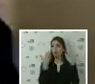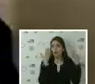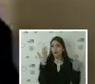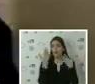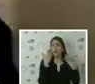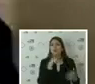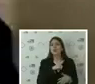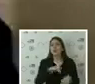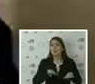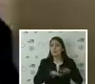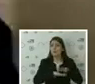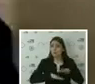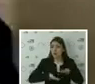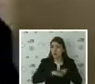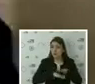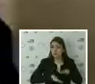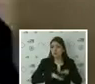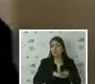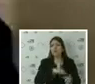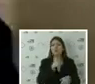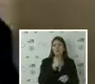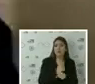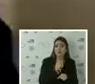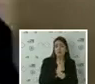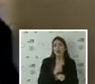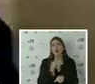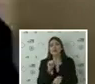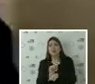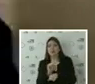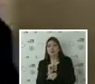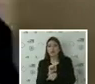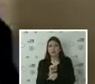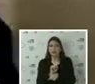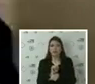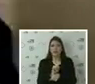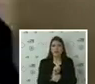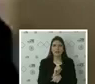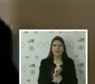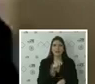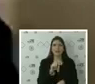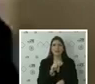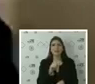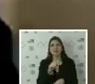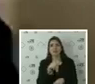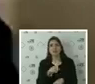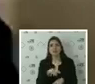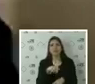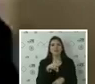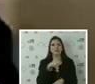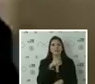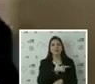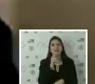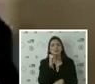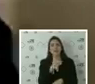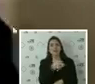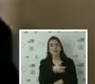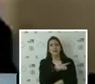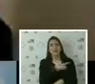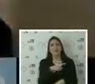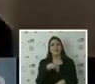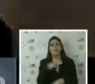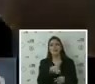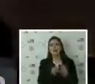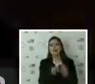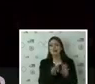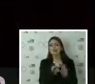estudios básicos, que serían primaria o secundaria. Pues gran parte de ellos o deben de trabajar y abandonar